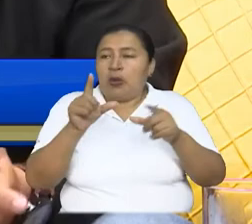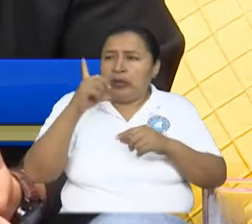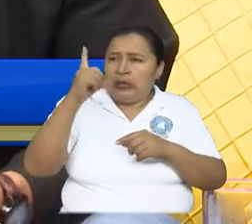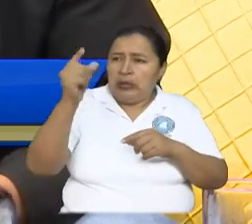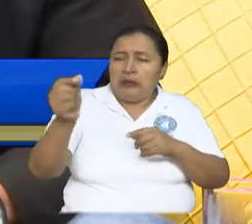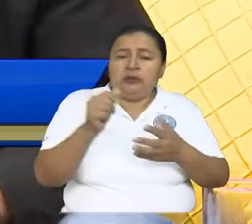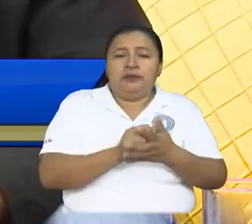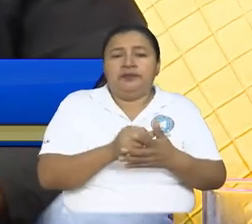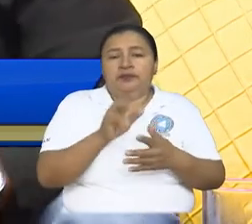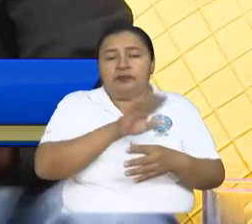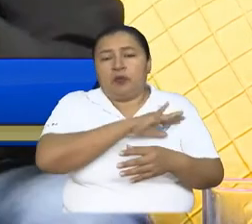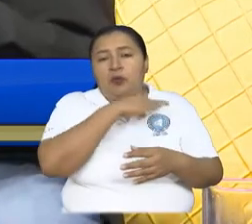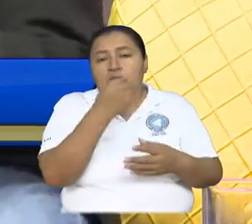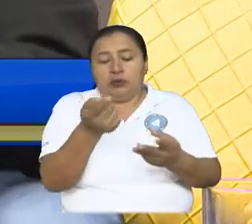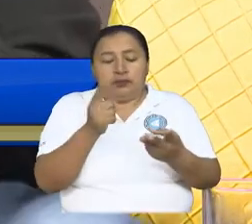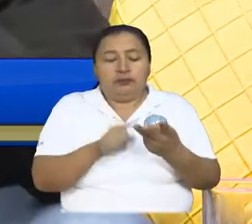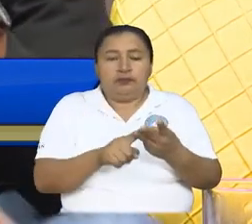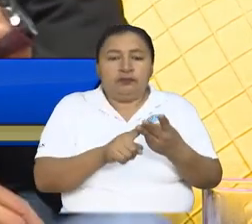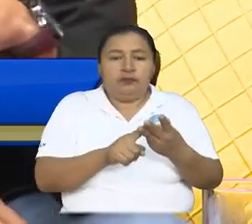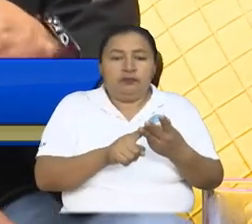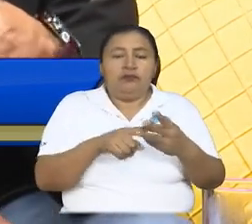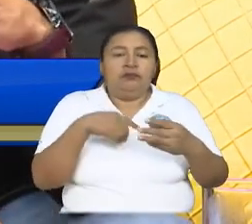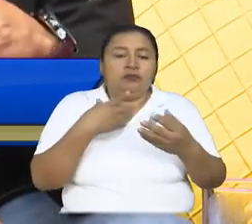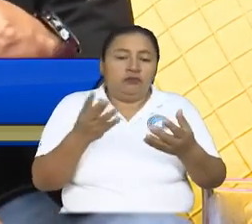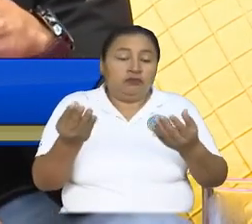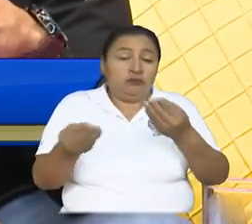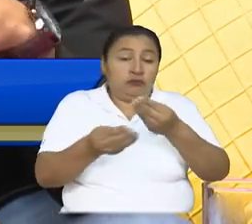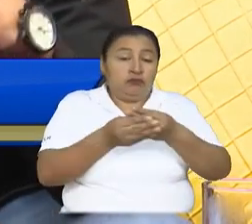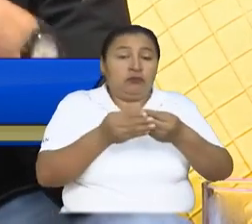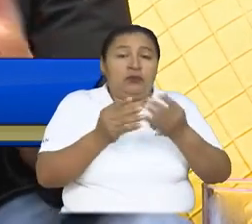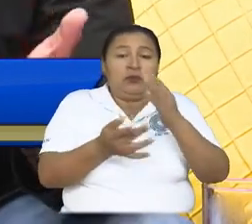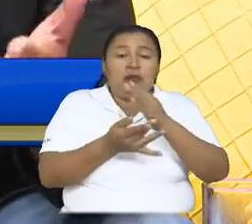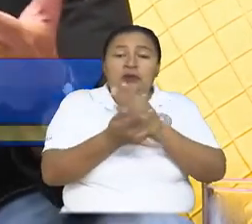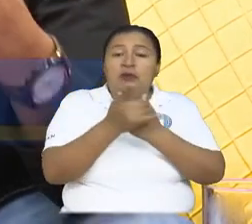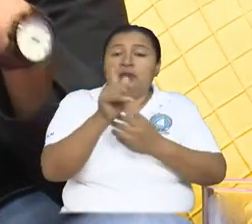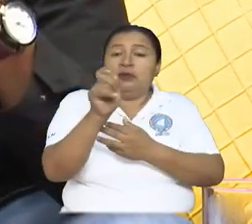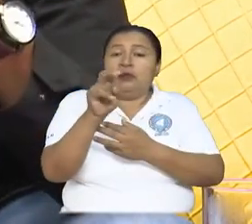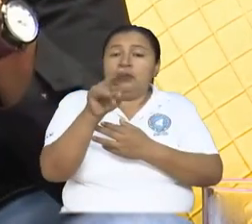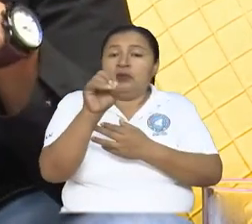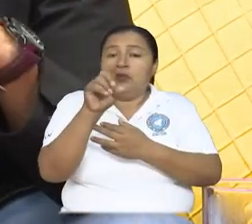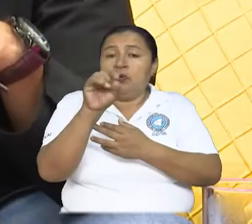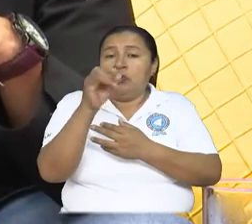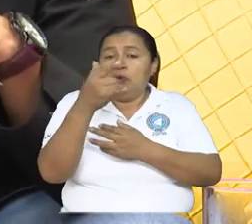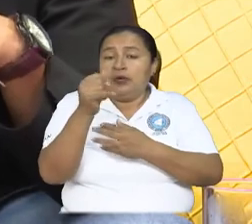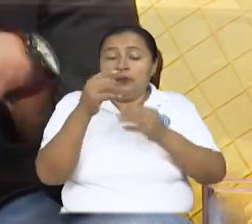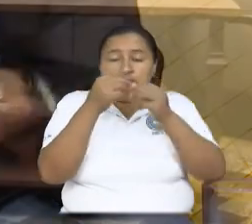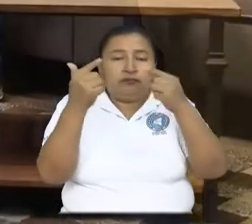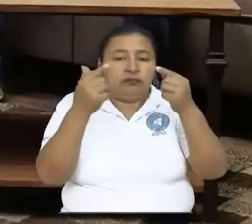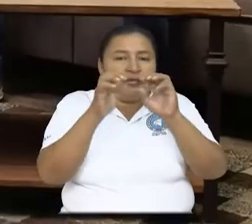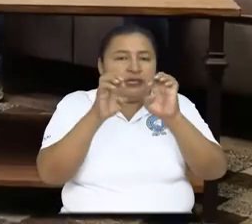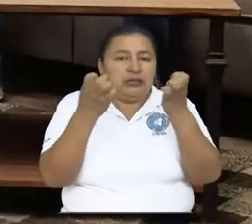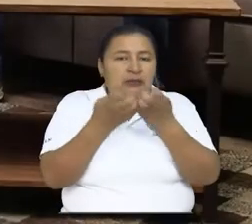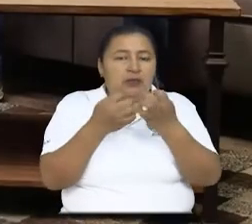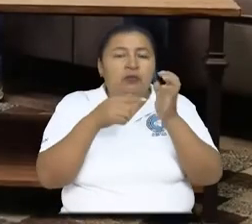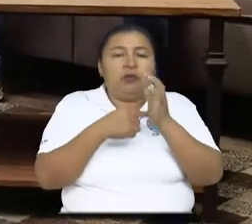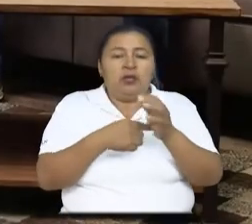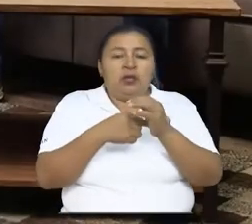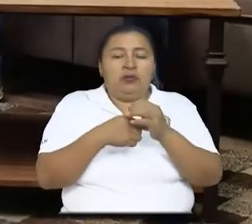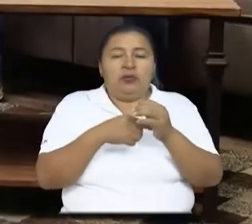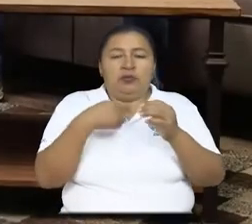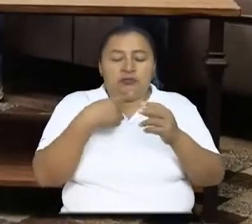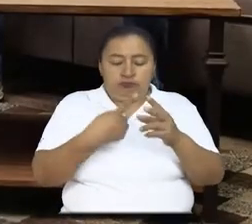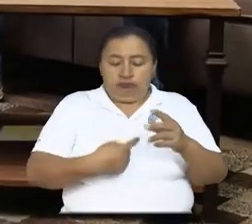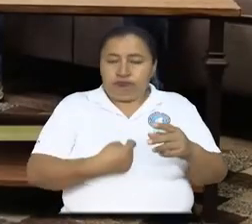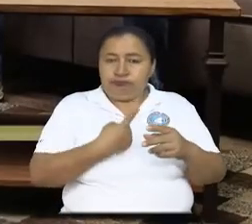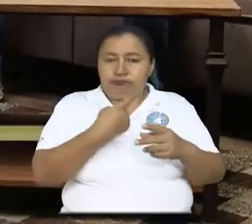la otra es completar equipos de tecnología o equipos para atender en el caso de laparoscopía